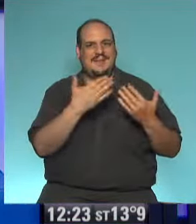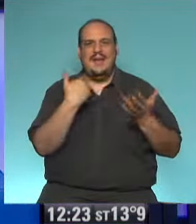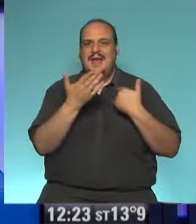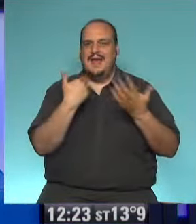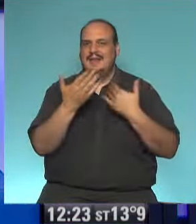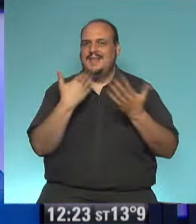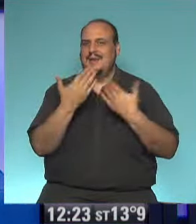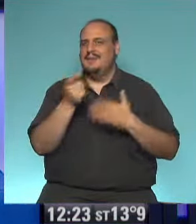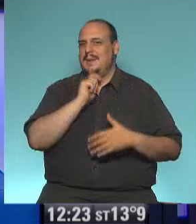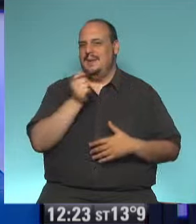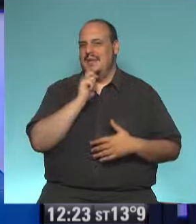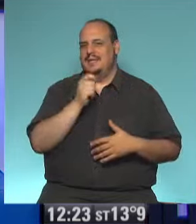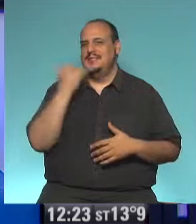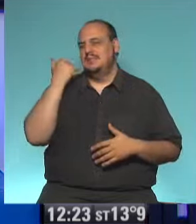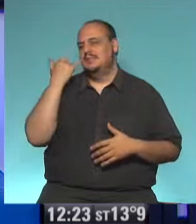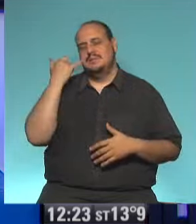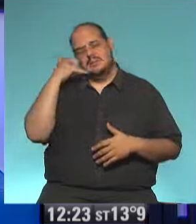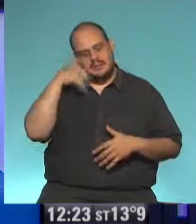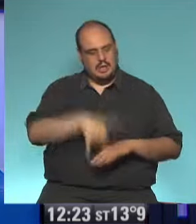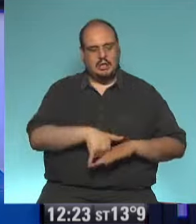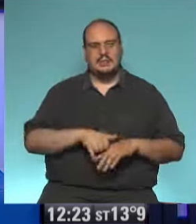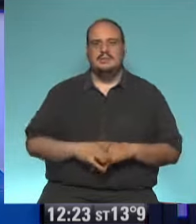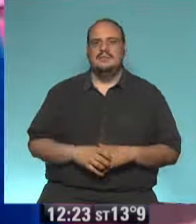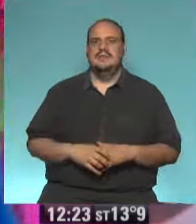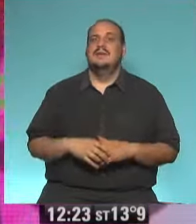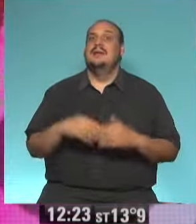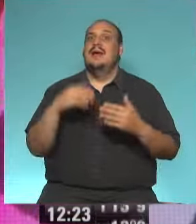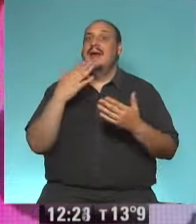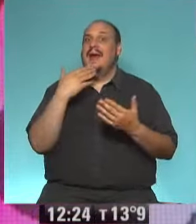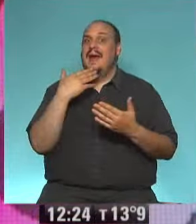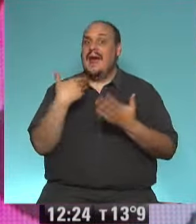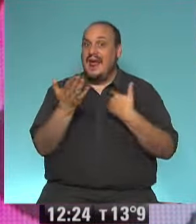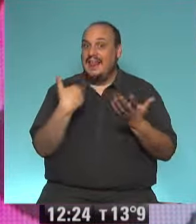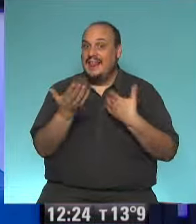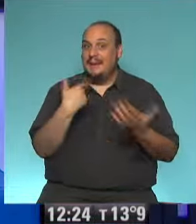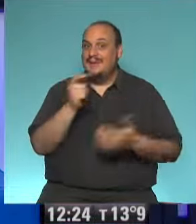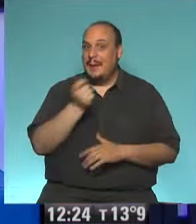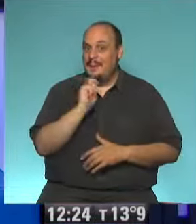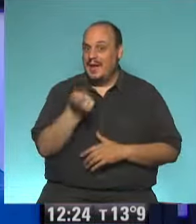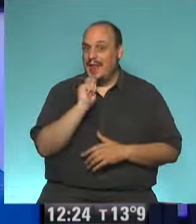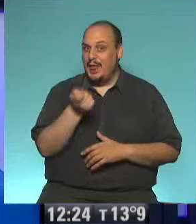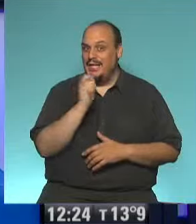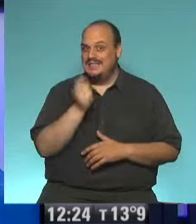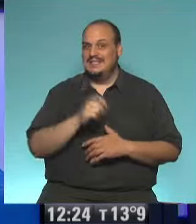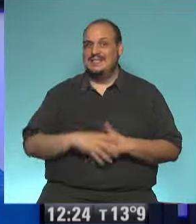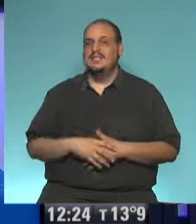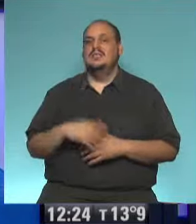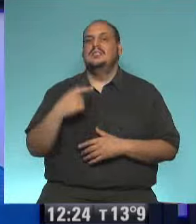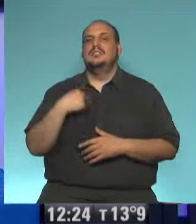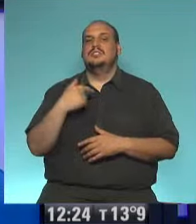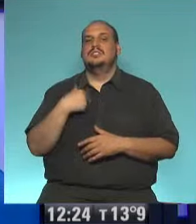Entrevista periodista. Sí, ya se fue. Entrevista periodista. Sí. Qué lindo, ¿no? Suena, les puedo armar todo.